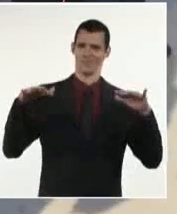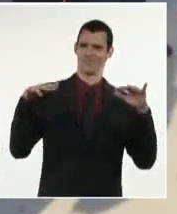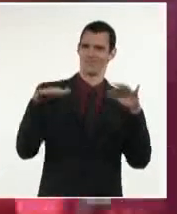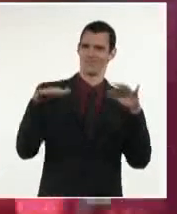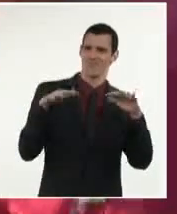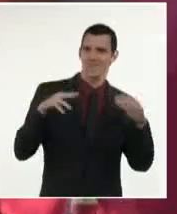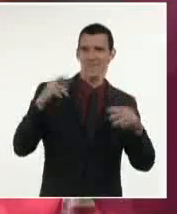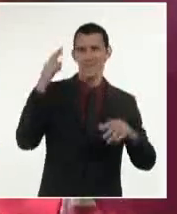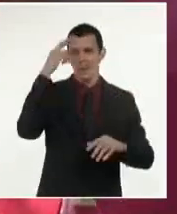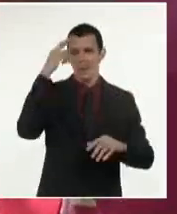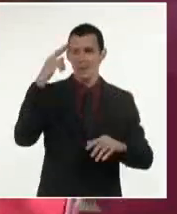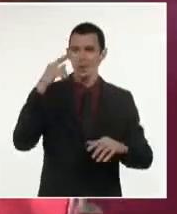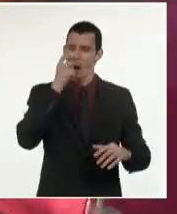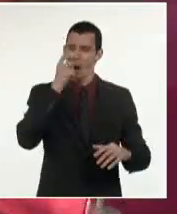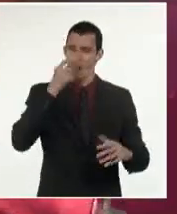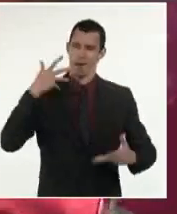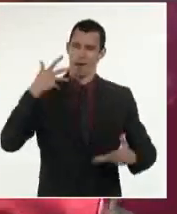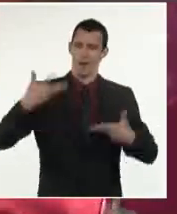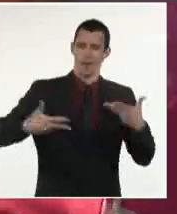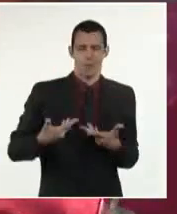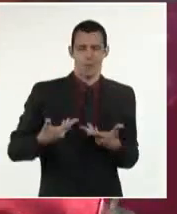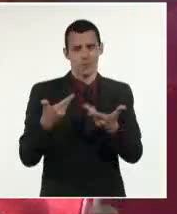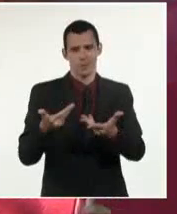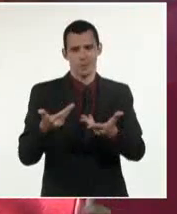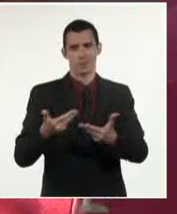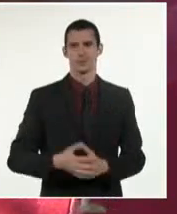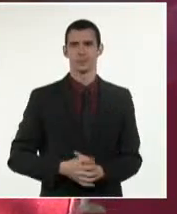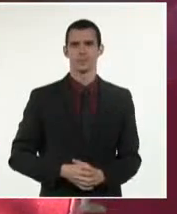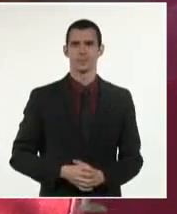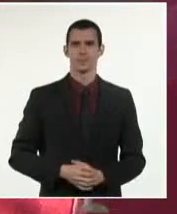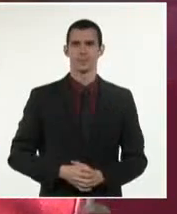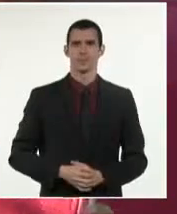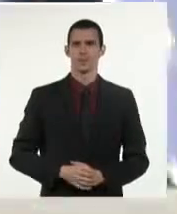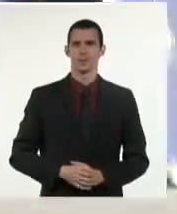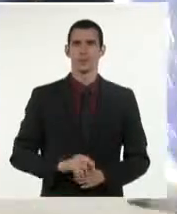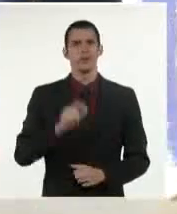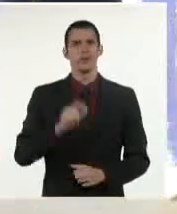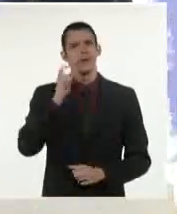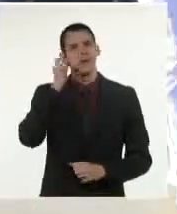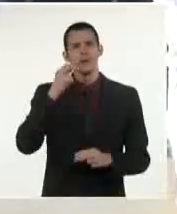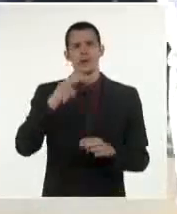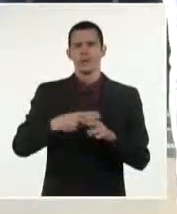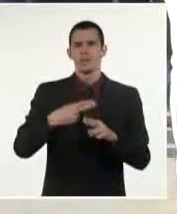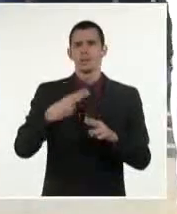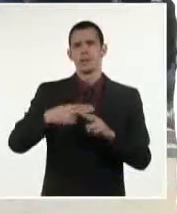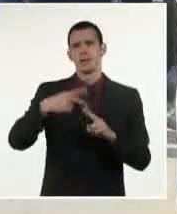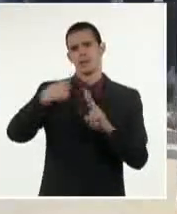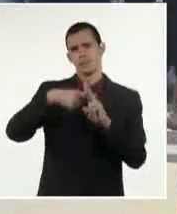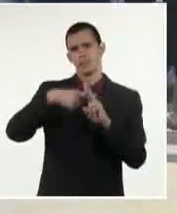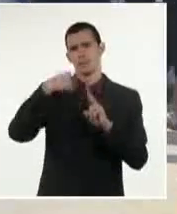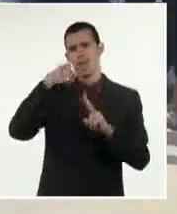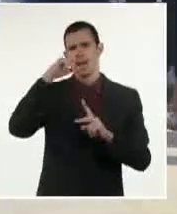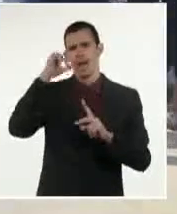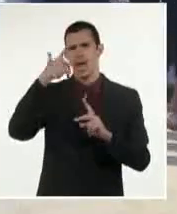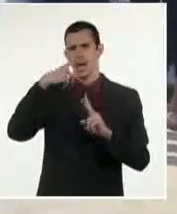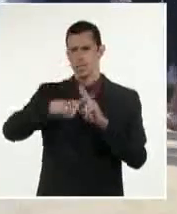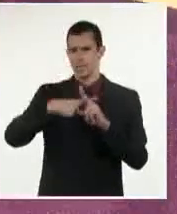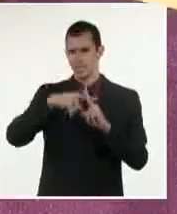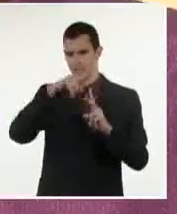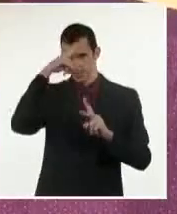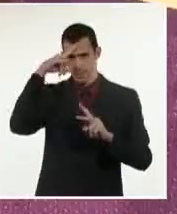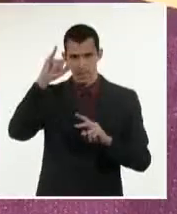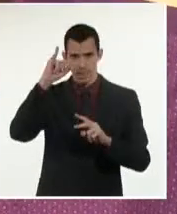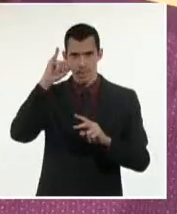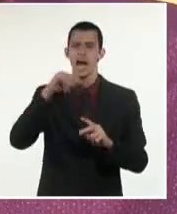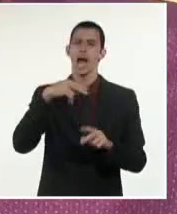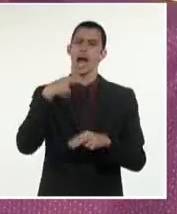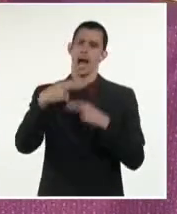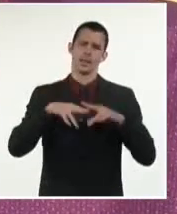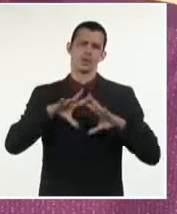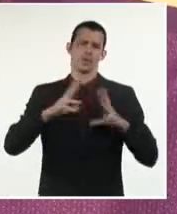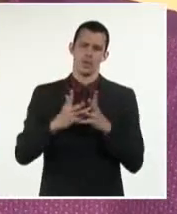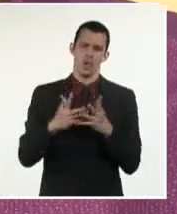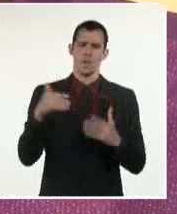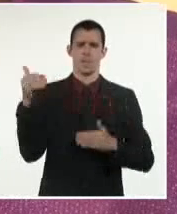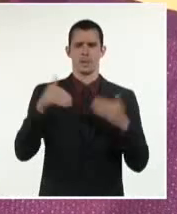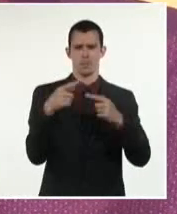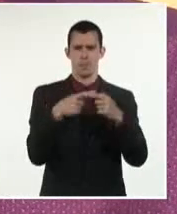presidido por yanays y capo Nápoles miembro del comité central y primera secretaria del partido en grama Perú